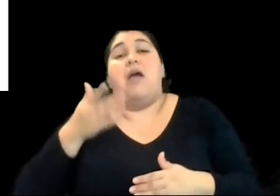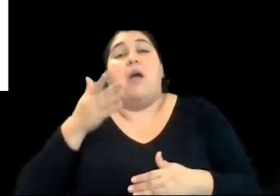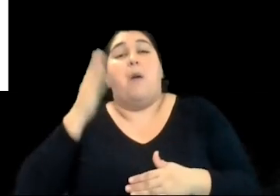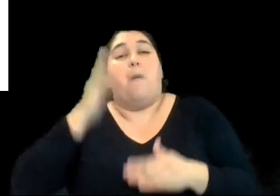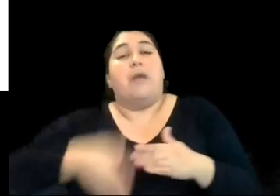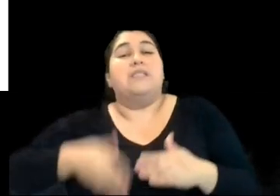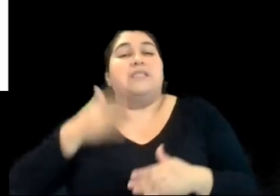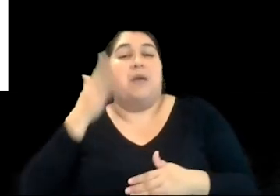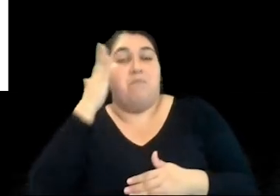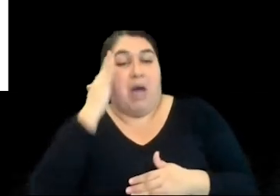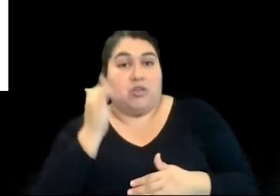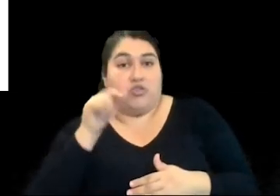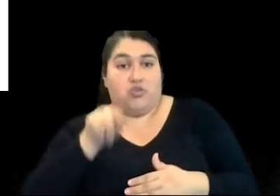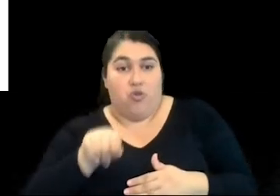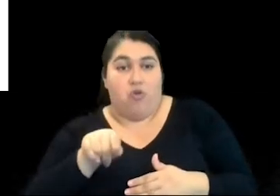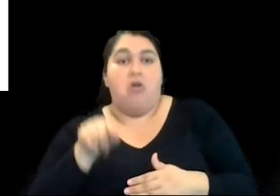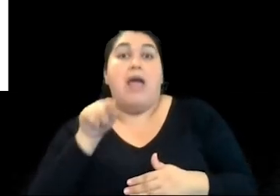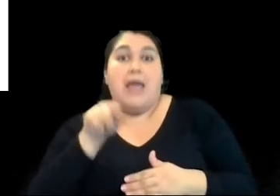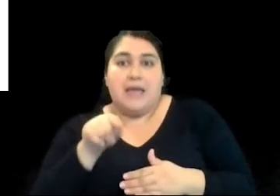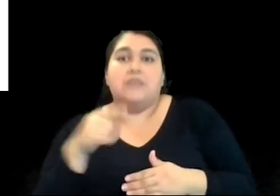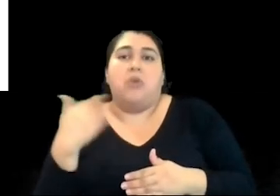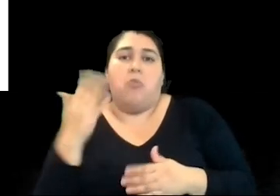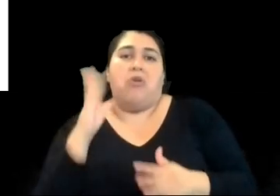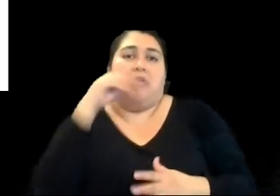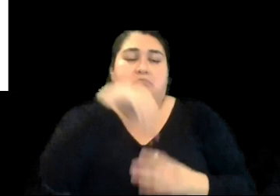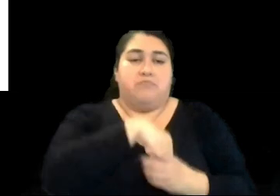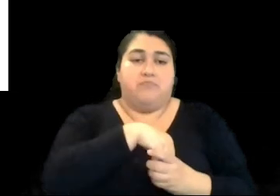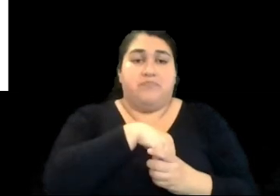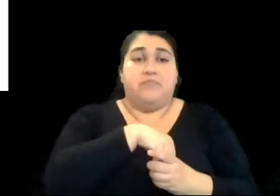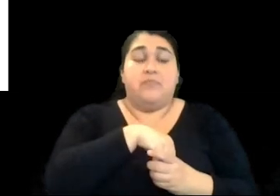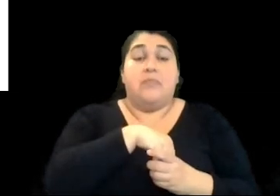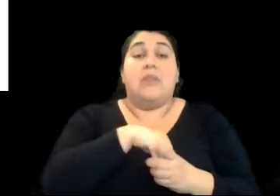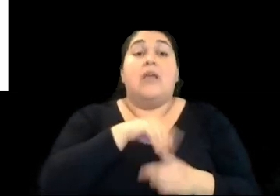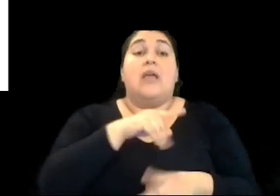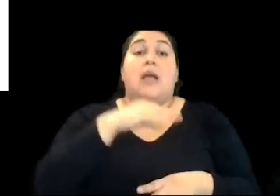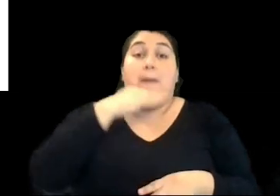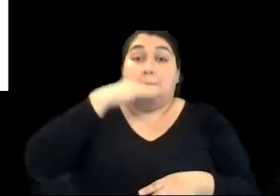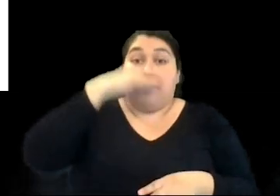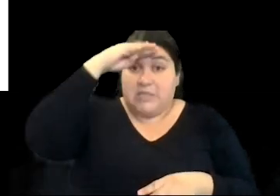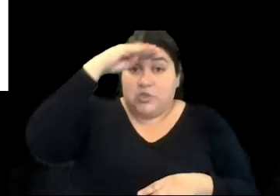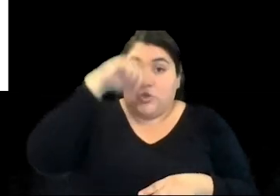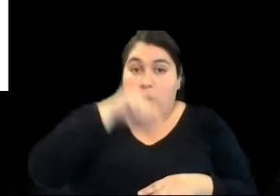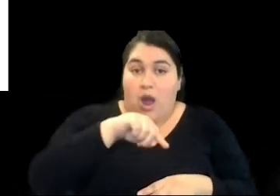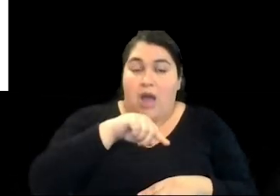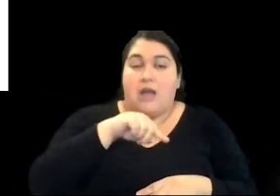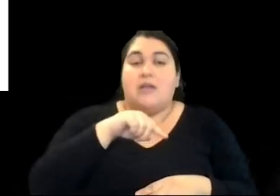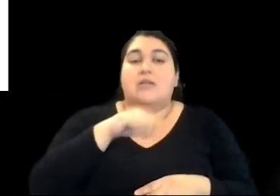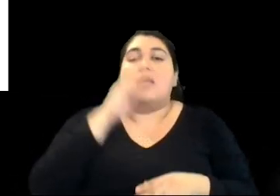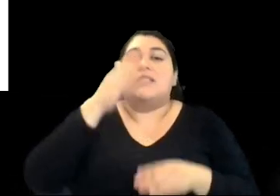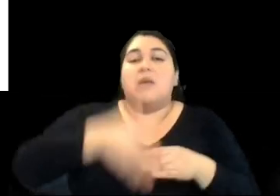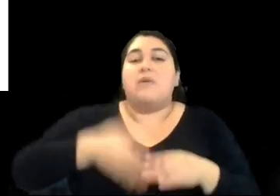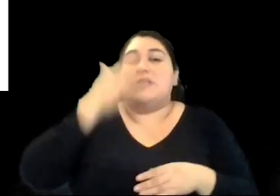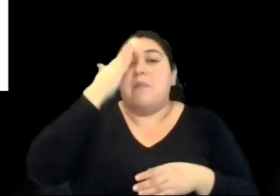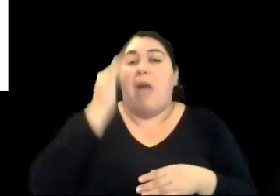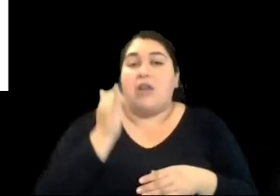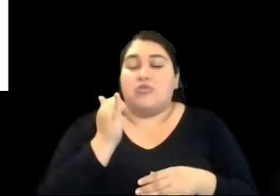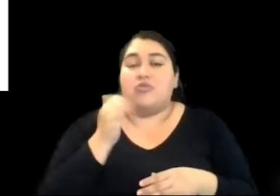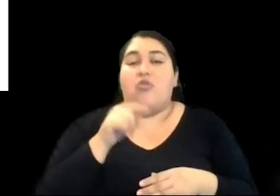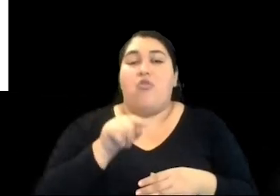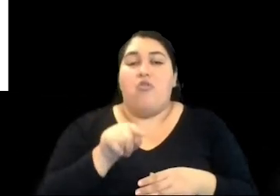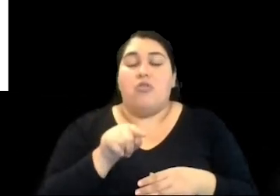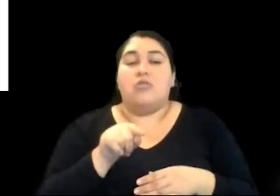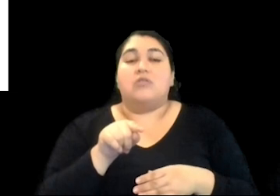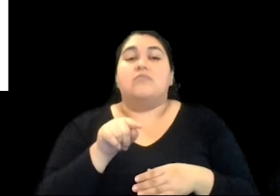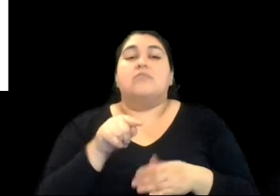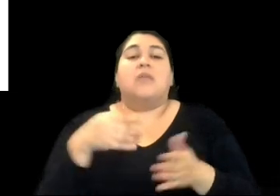sería susceptible de ser incorporada. Ya las obligaciones mensuales que vencen en marzo, cuyo cierre